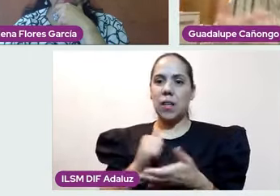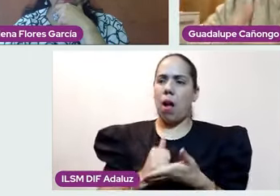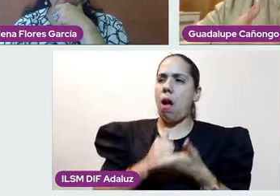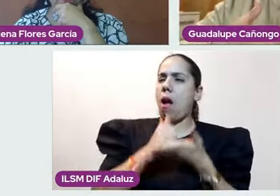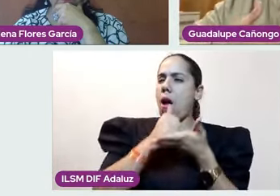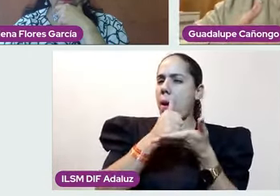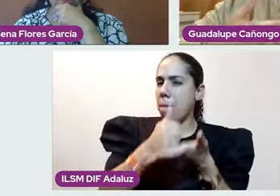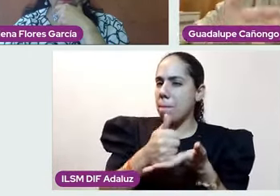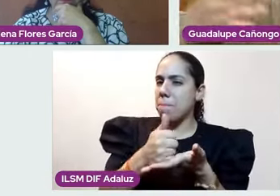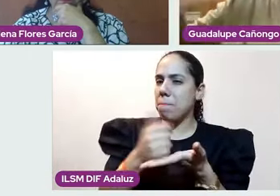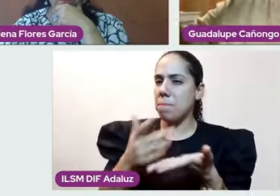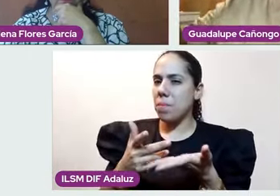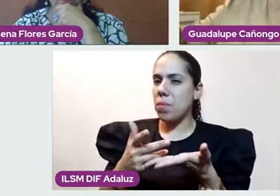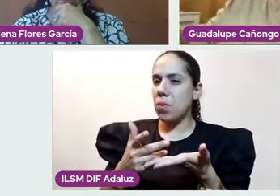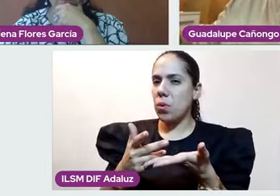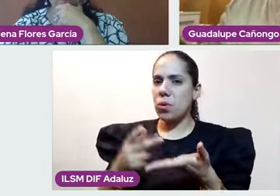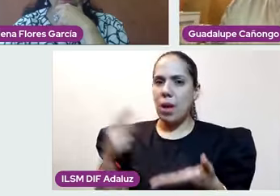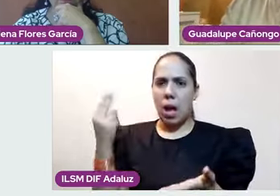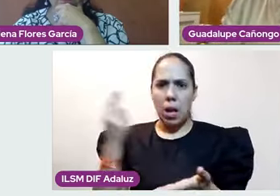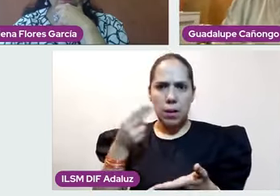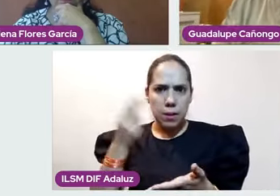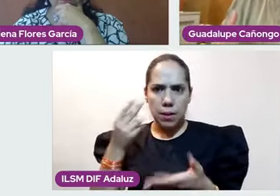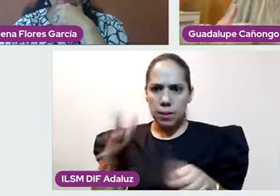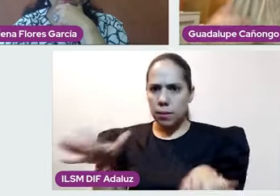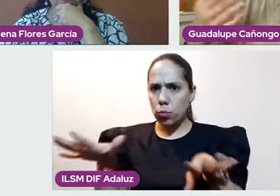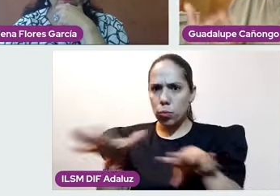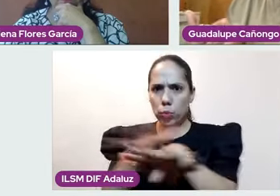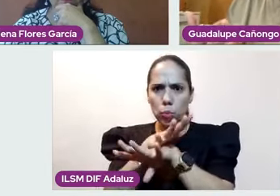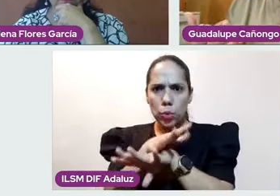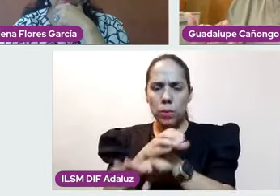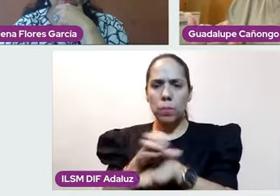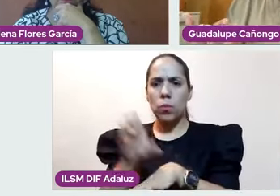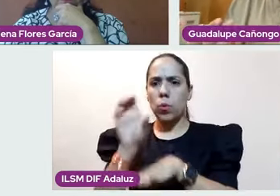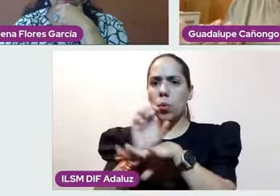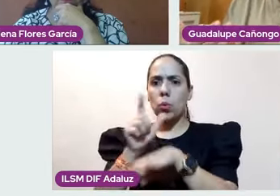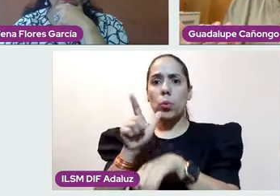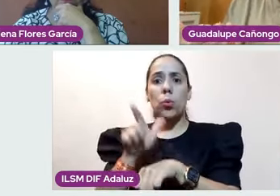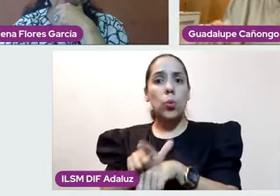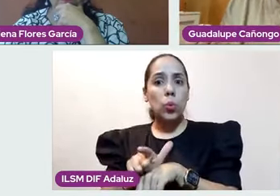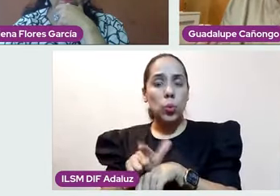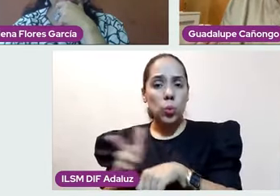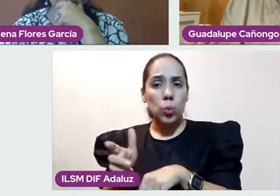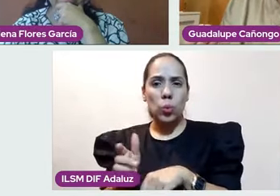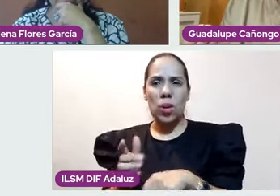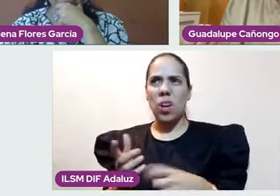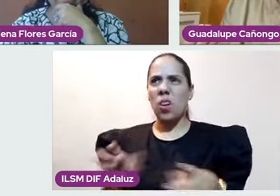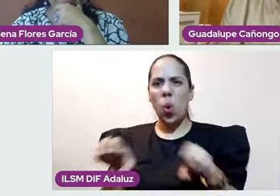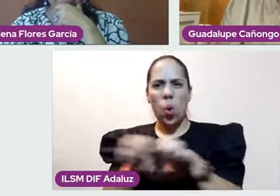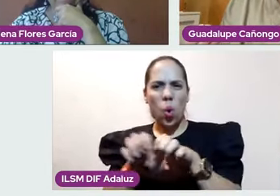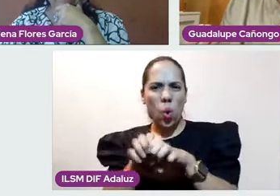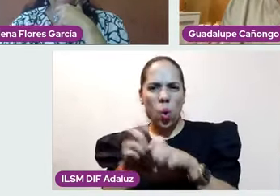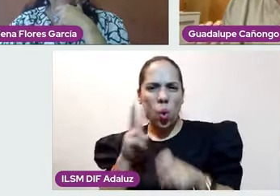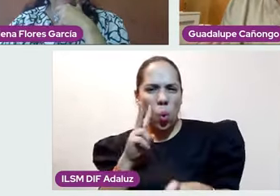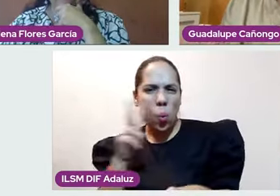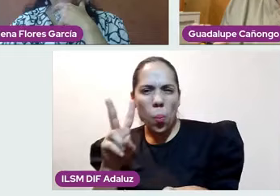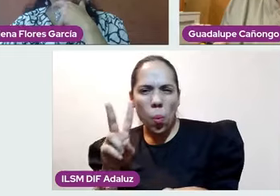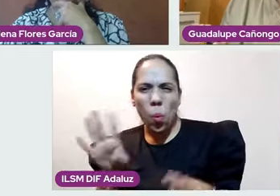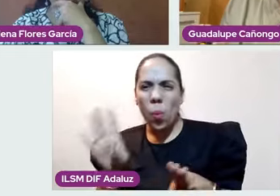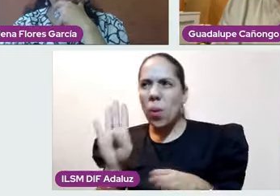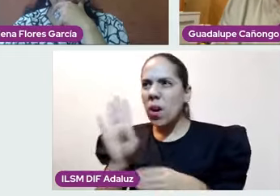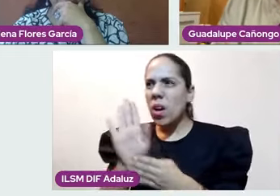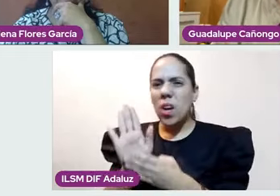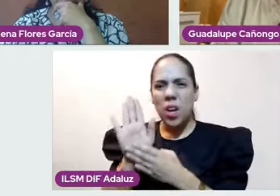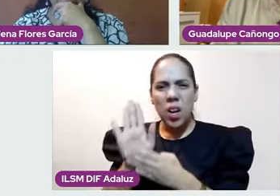es generar un cambio cultural. Esta imagen social, la verdad es que tan dañada que tenemos de la